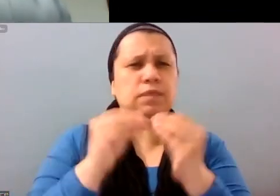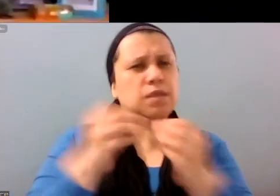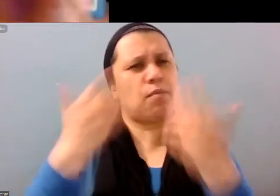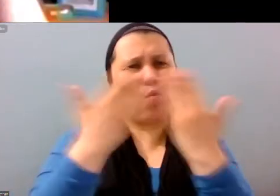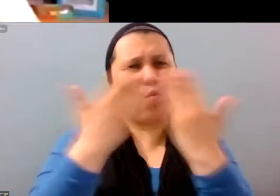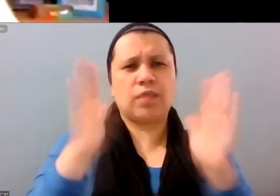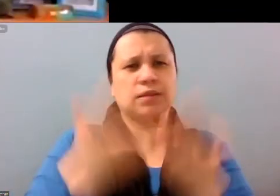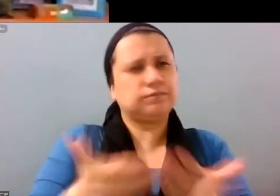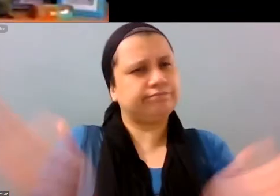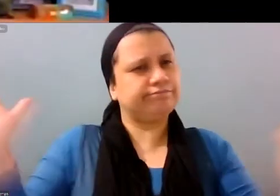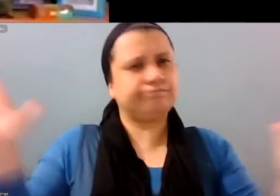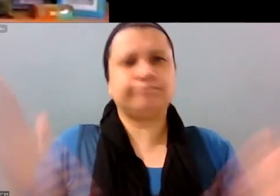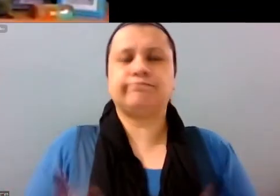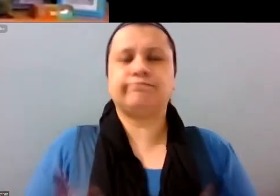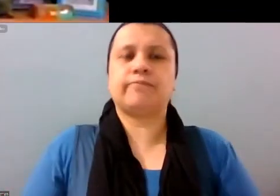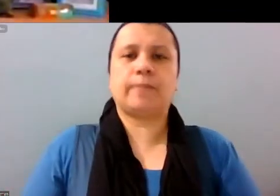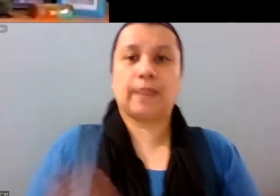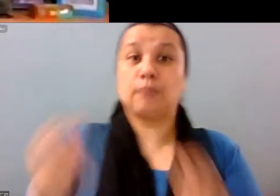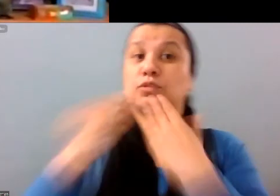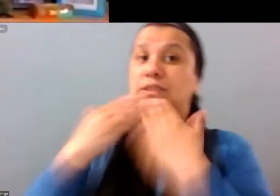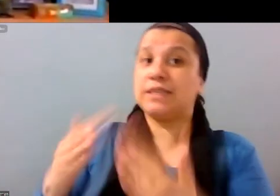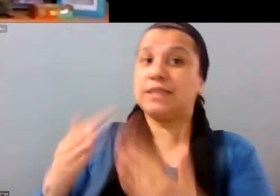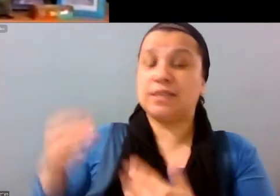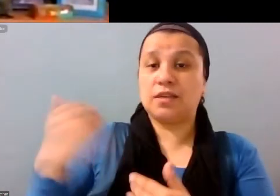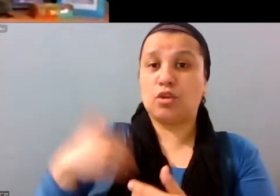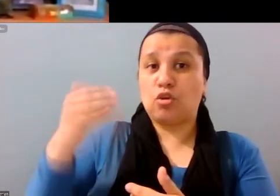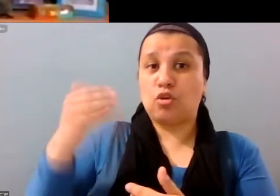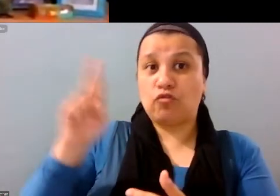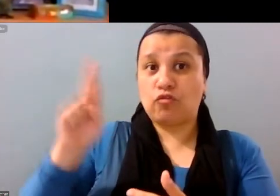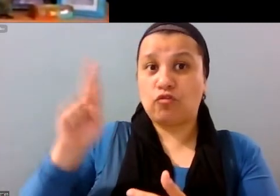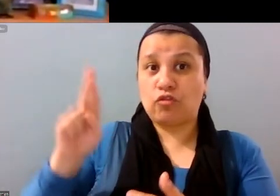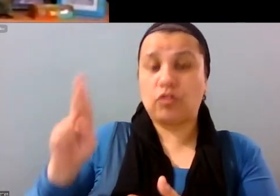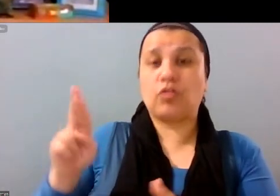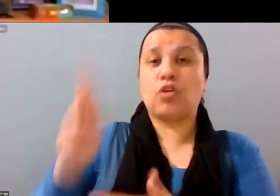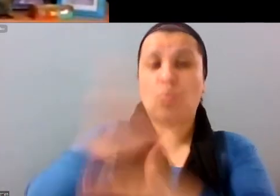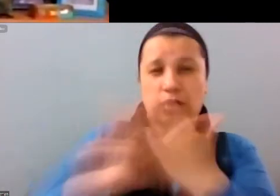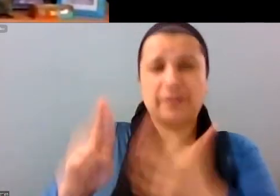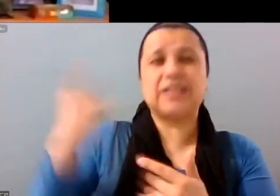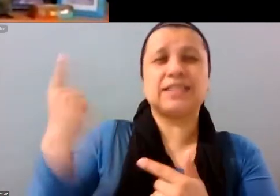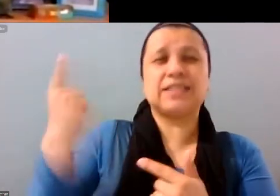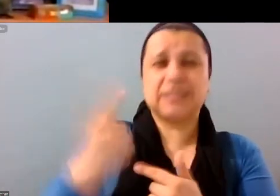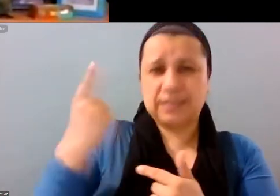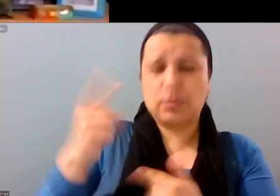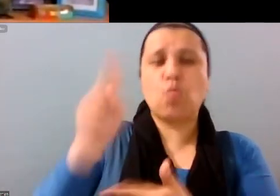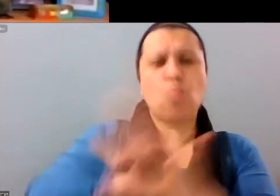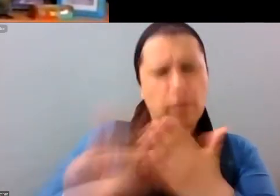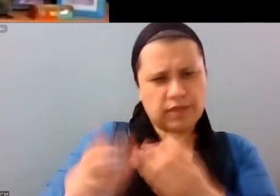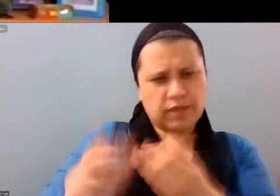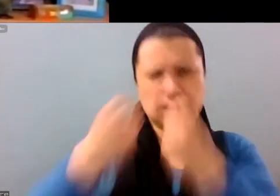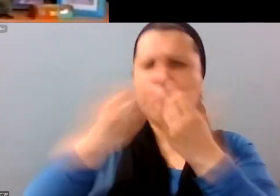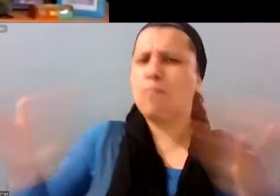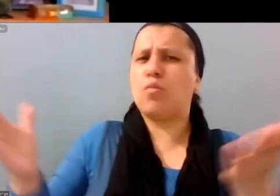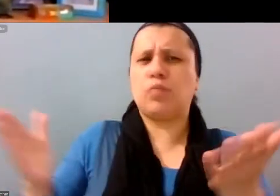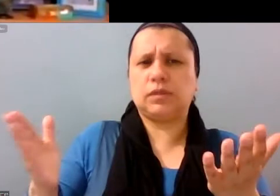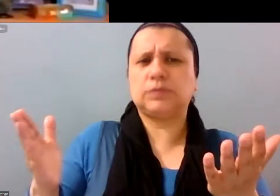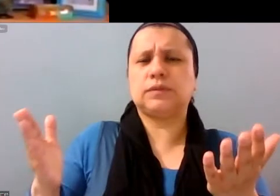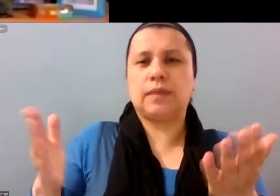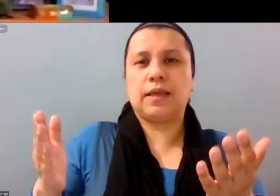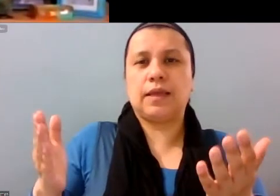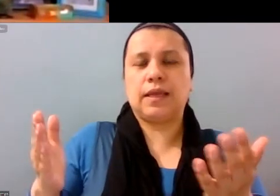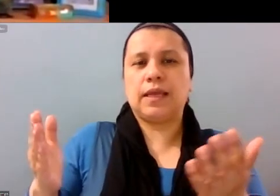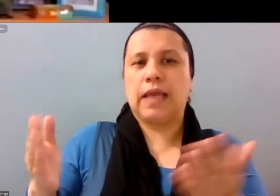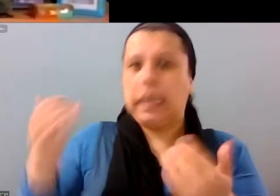gracias don Rodrigo así es las universidades han estado siempre las universidades públicas perdón han estado